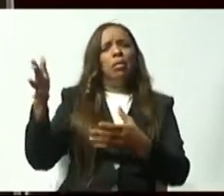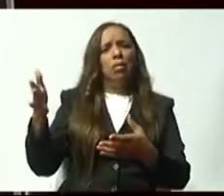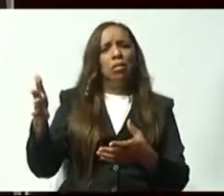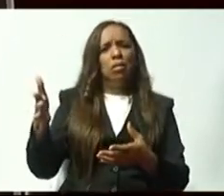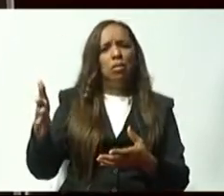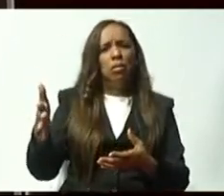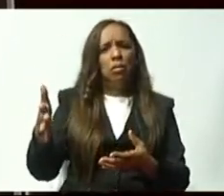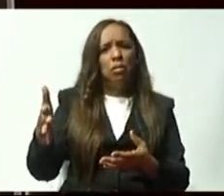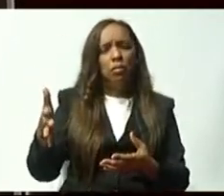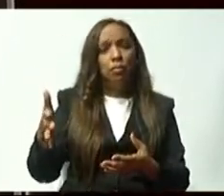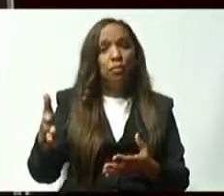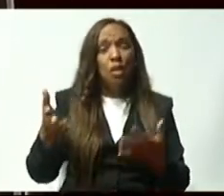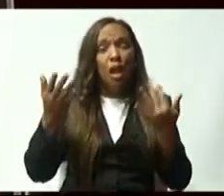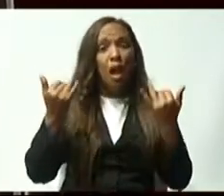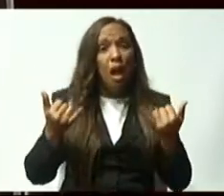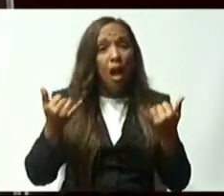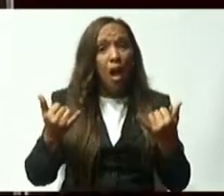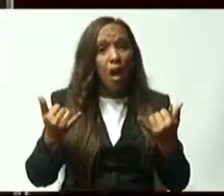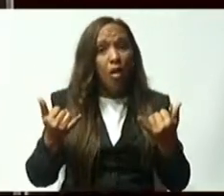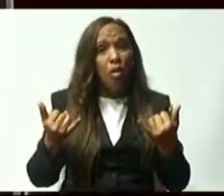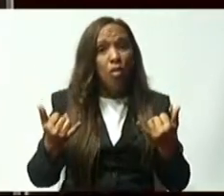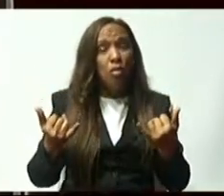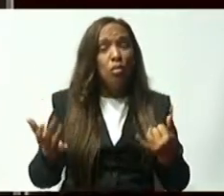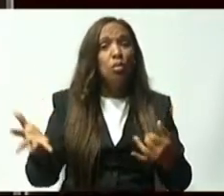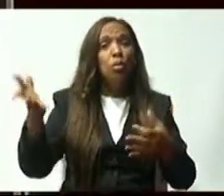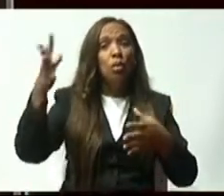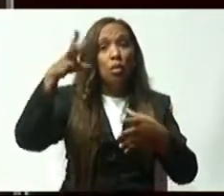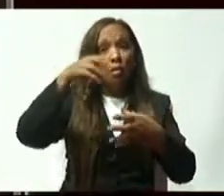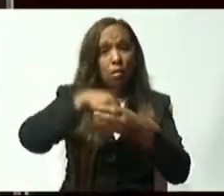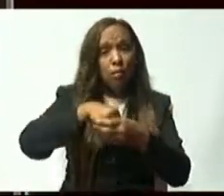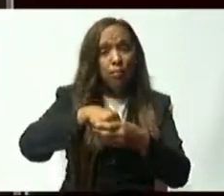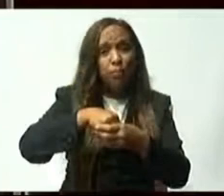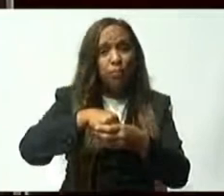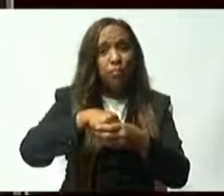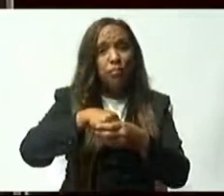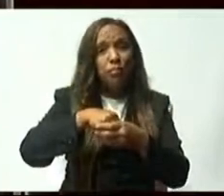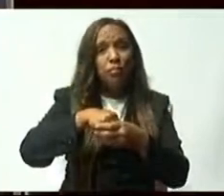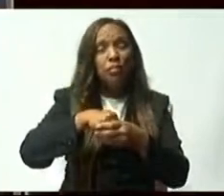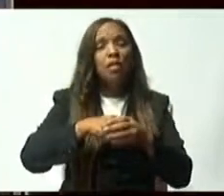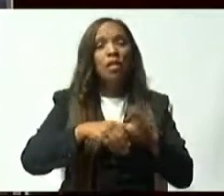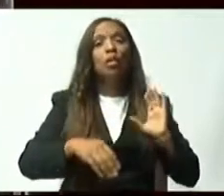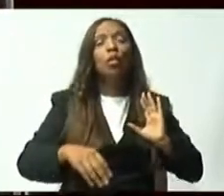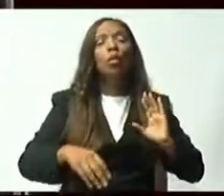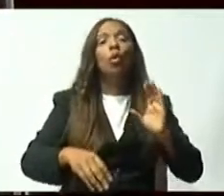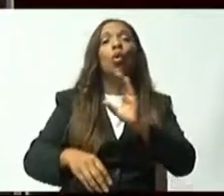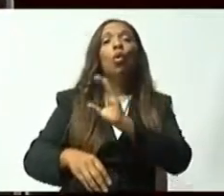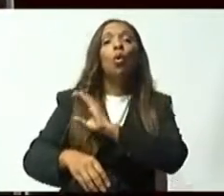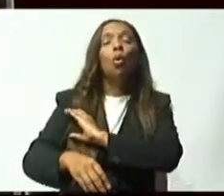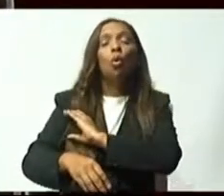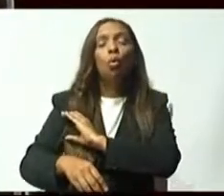Yo he venido a este Congreso 3 veces y ha sido bajo esas mismas circunstancias,